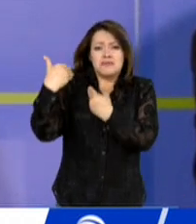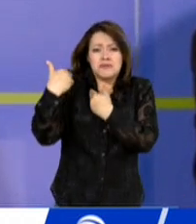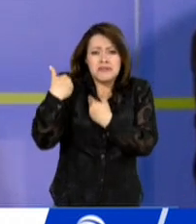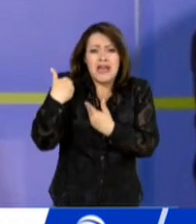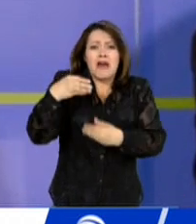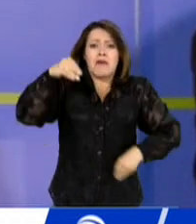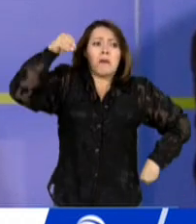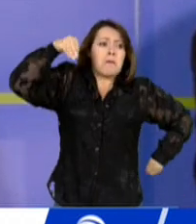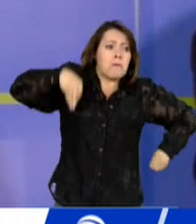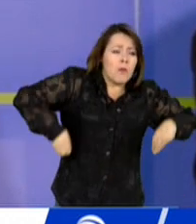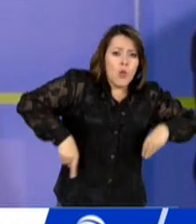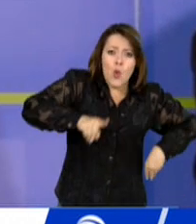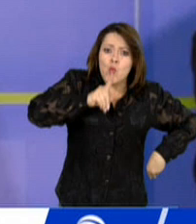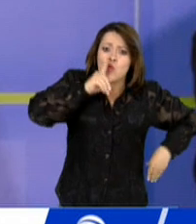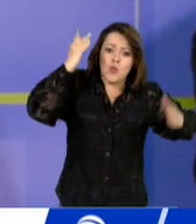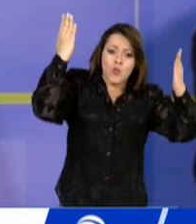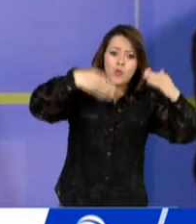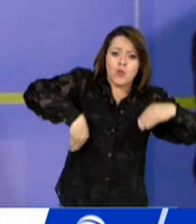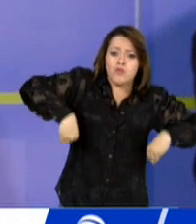ninguna